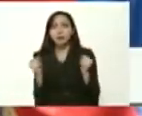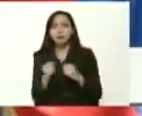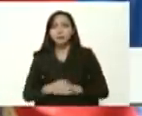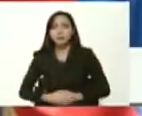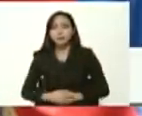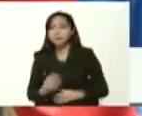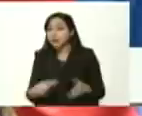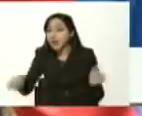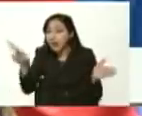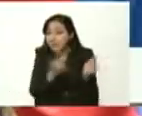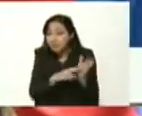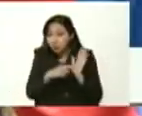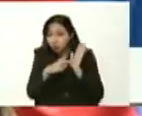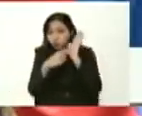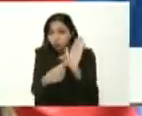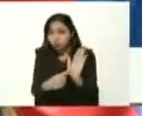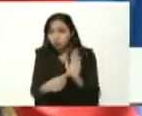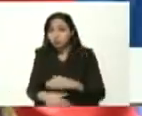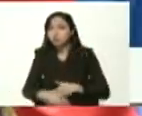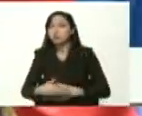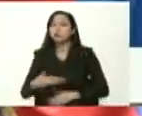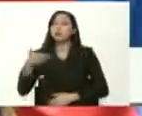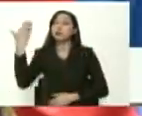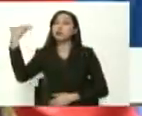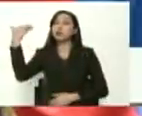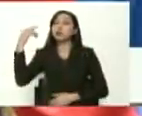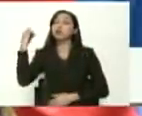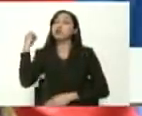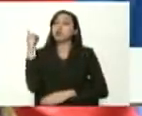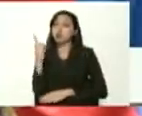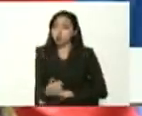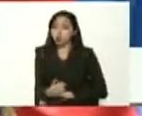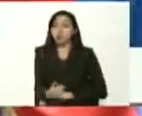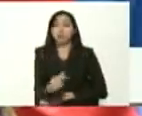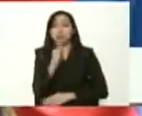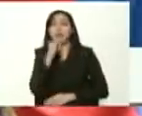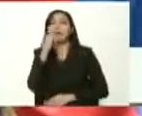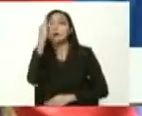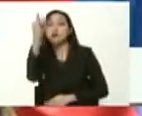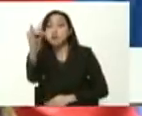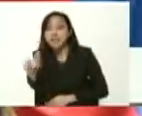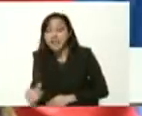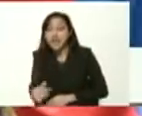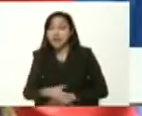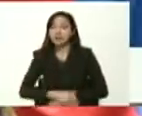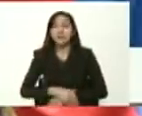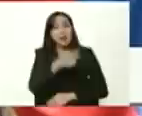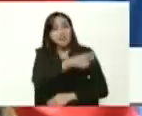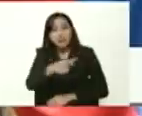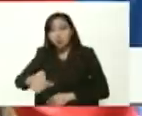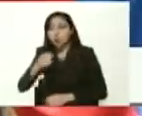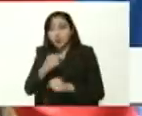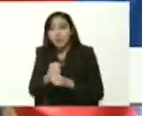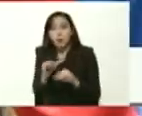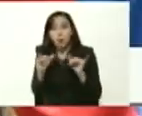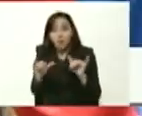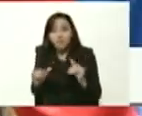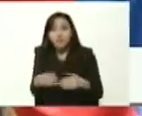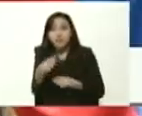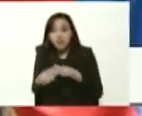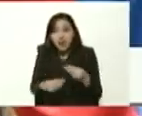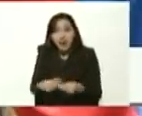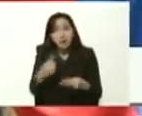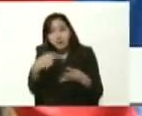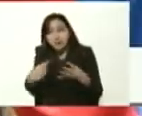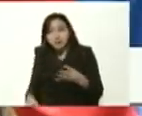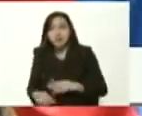Repito, ya había denuncias de trabajadores, sindicatos,